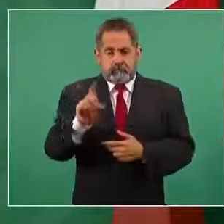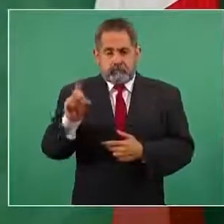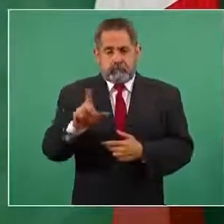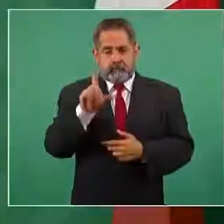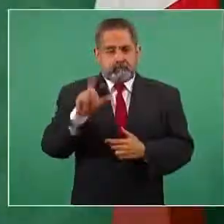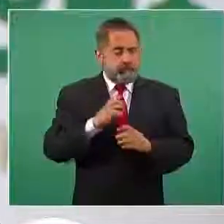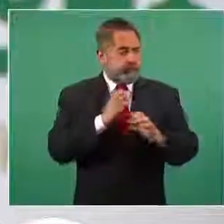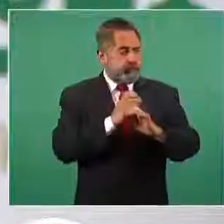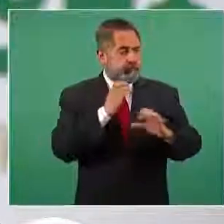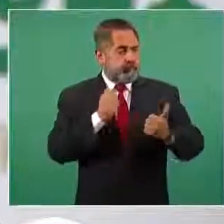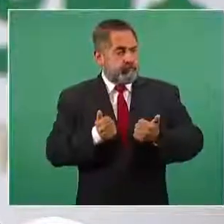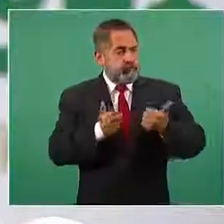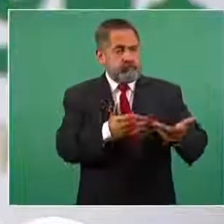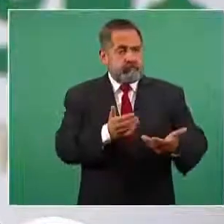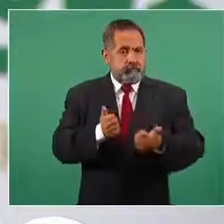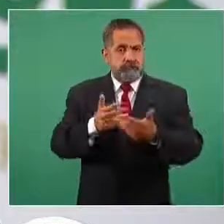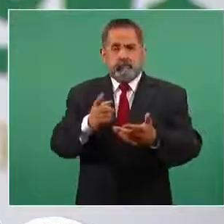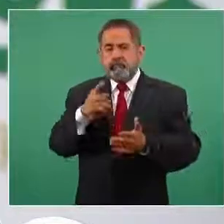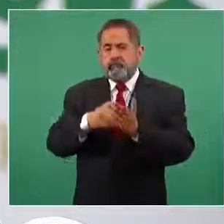total de